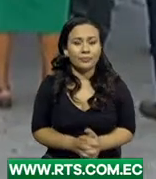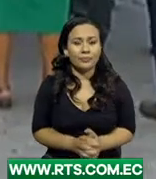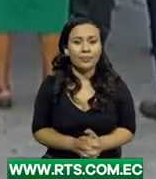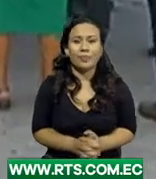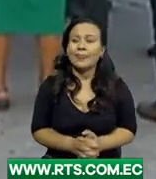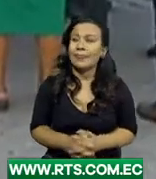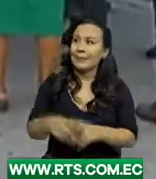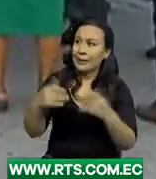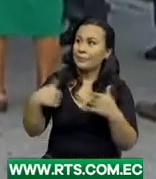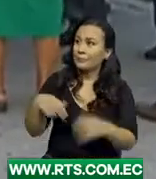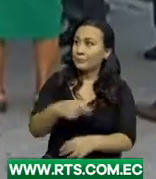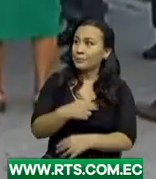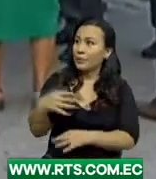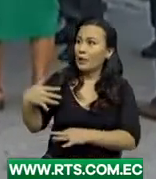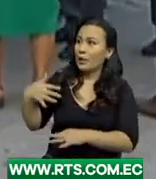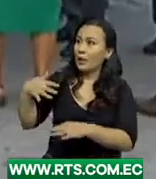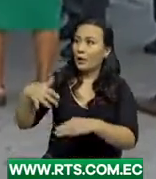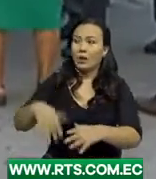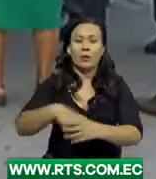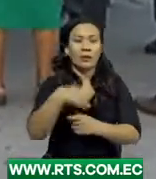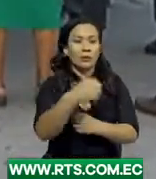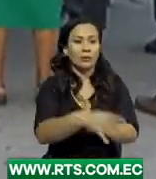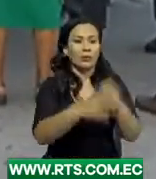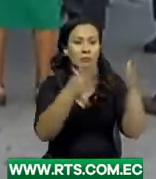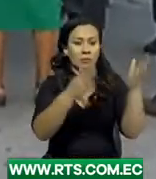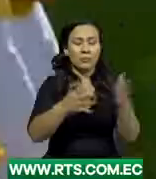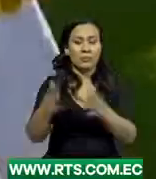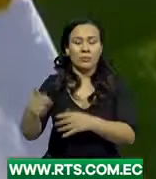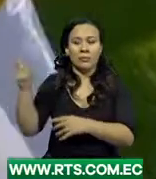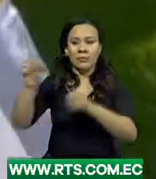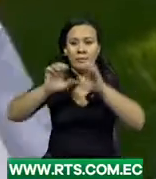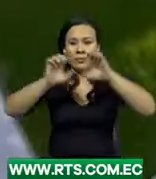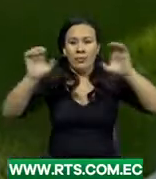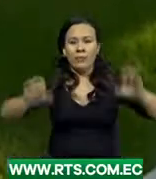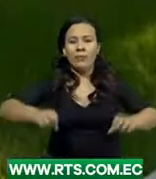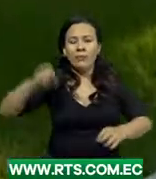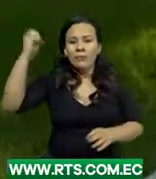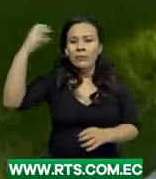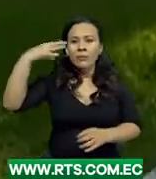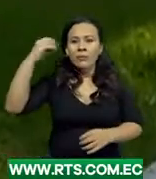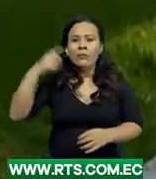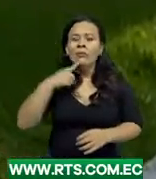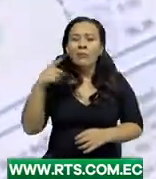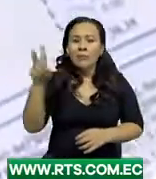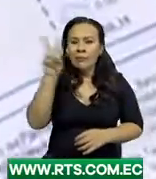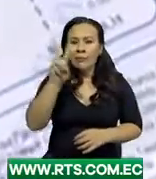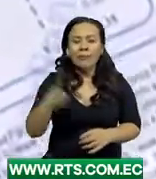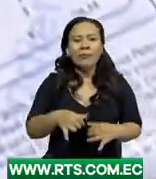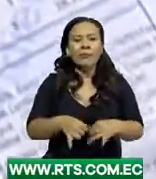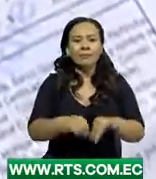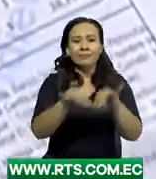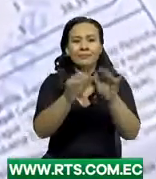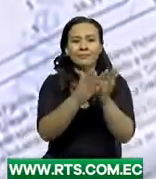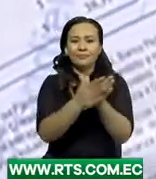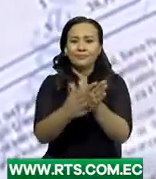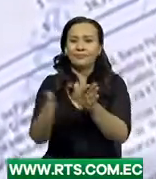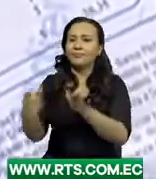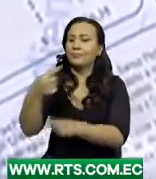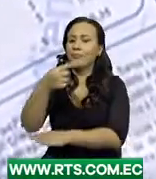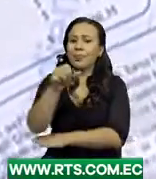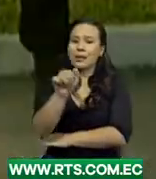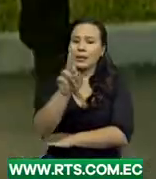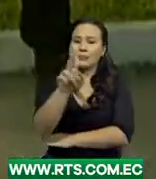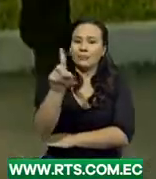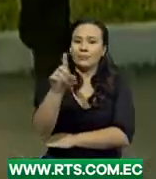Los reclamos afuera de la Corporación Nacional de Electricidad Guayaquil continuaron este viernes. Hasta la ciudadela La Garzota Norte de la